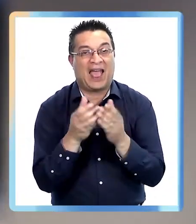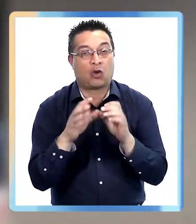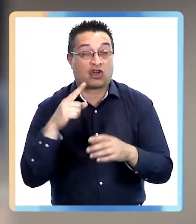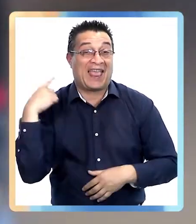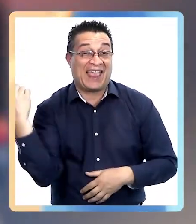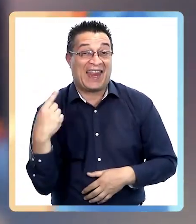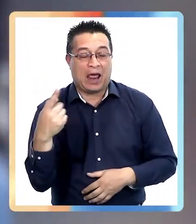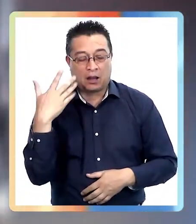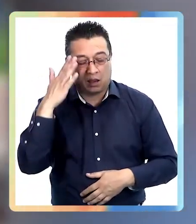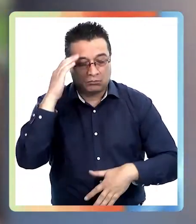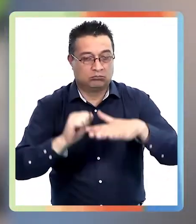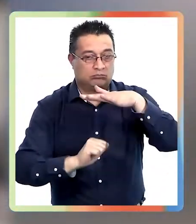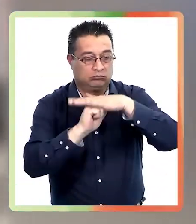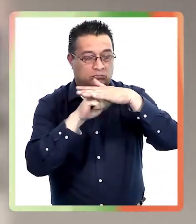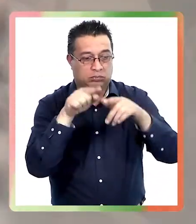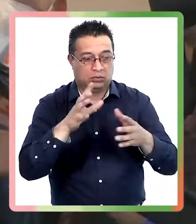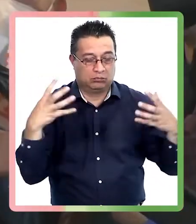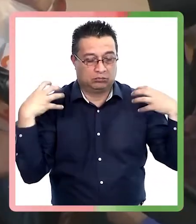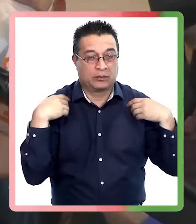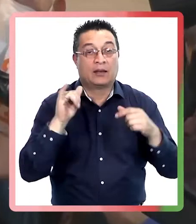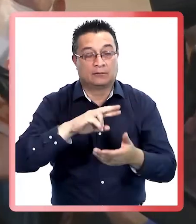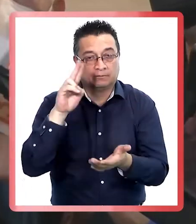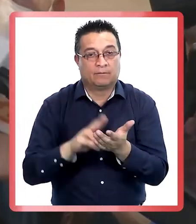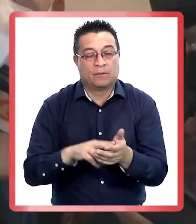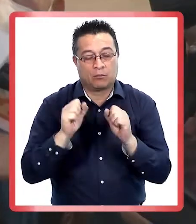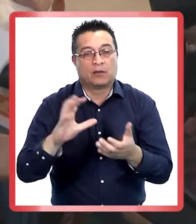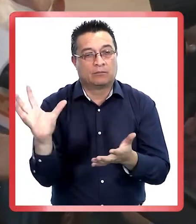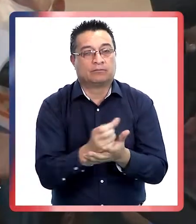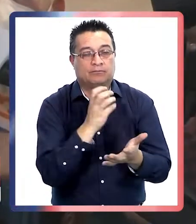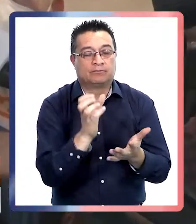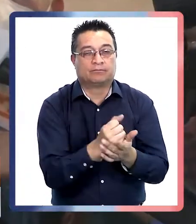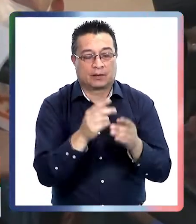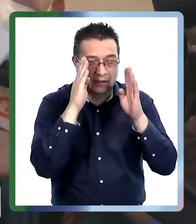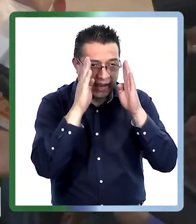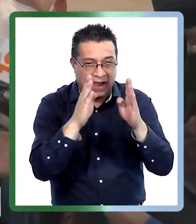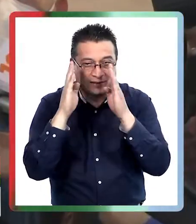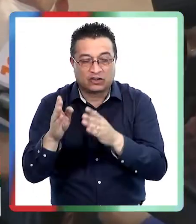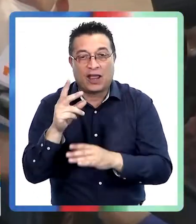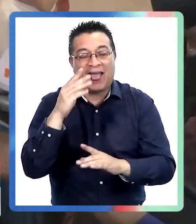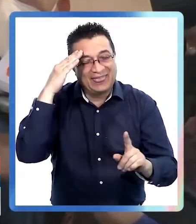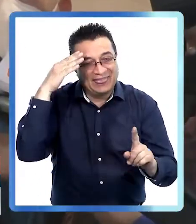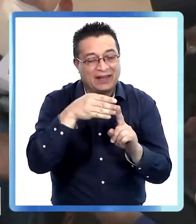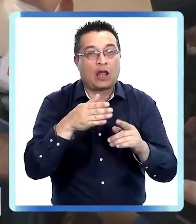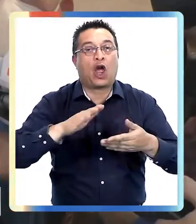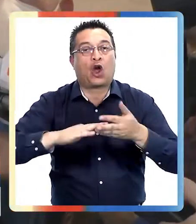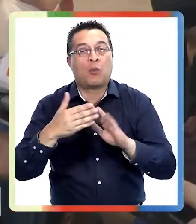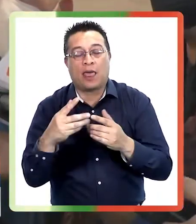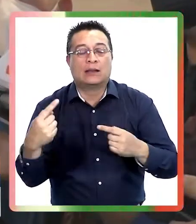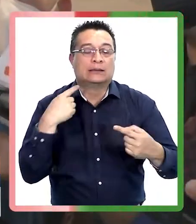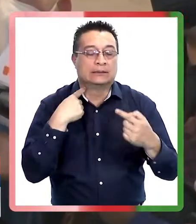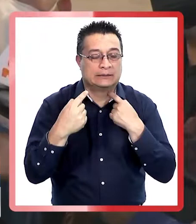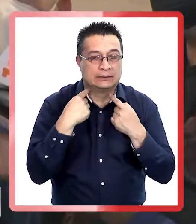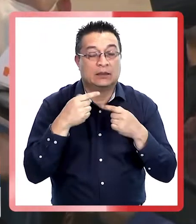general está encabezando esta estrategia para que efectivamente podamos tener resultados y atenciones directas a comunidades que se han visto